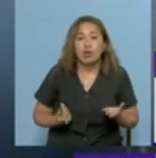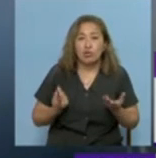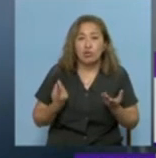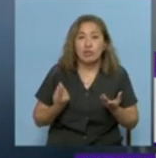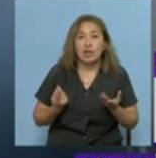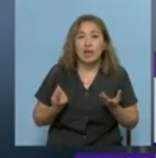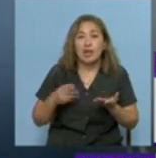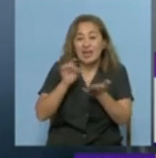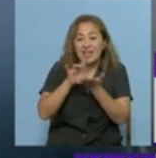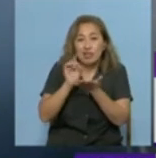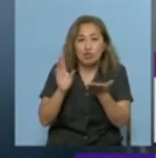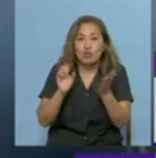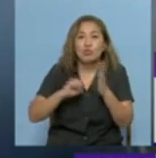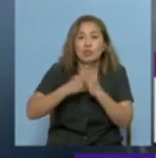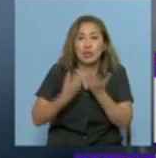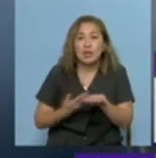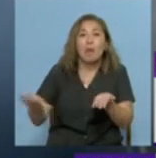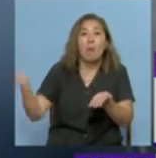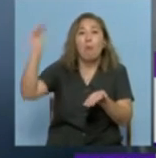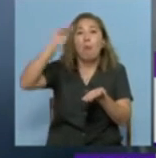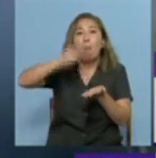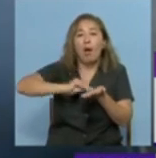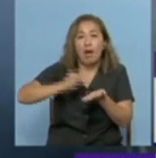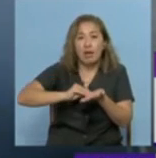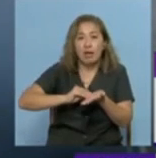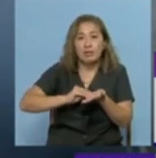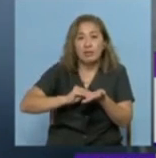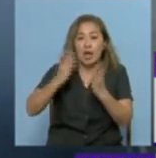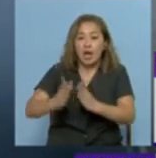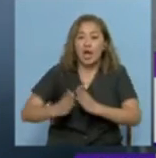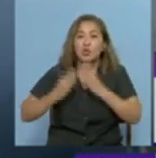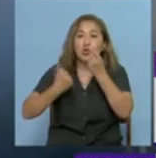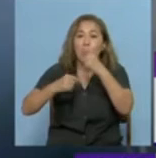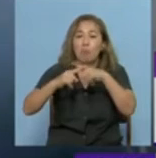suspensión de los despidos, que aumente la ayuda